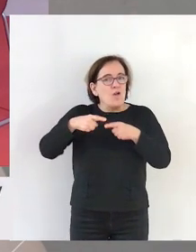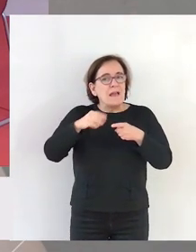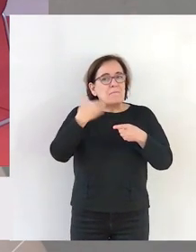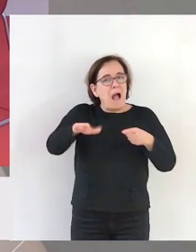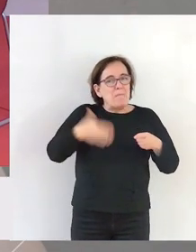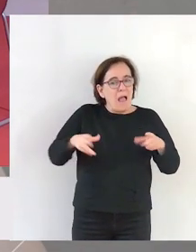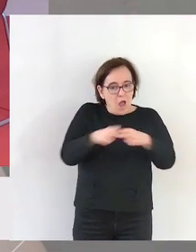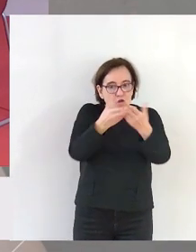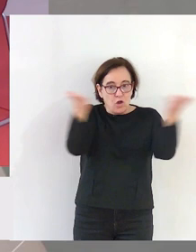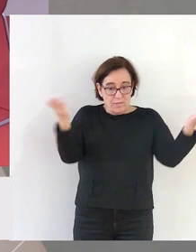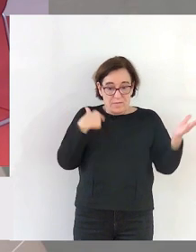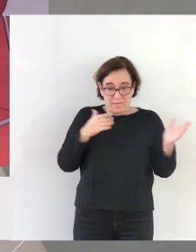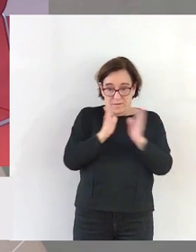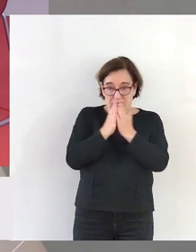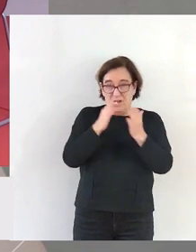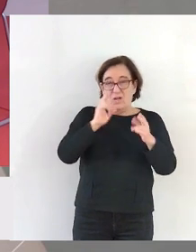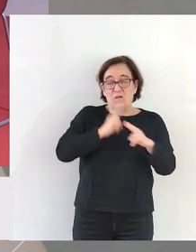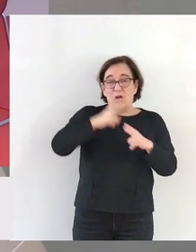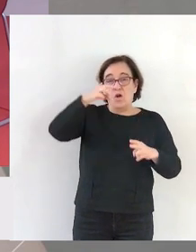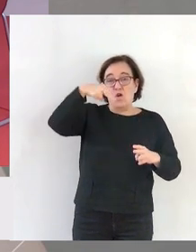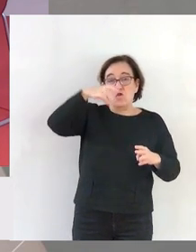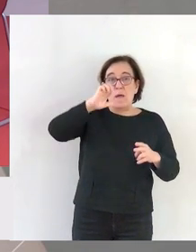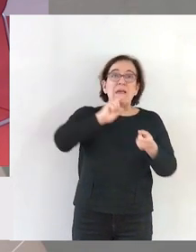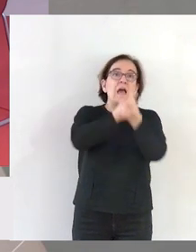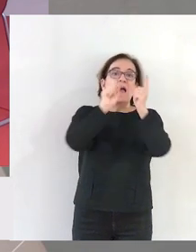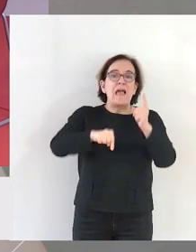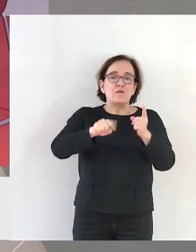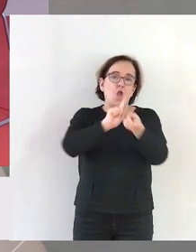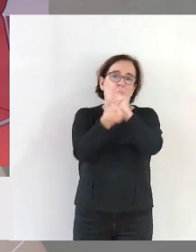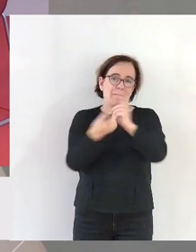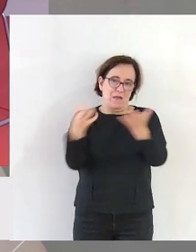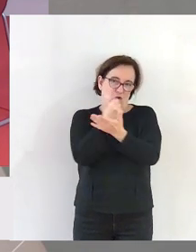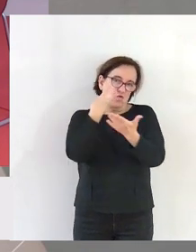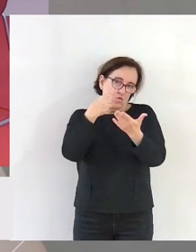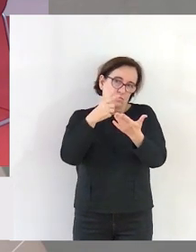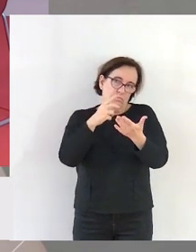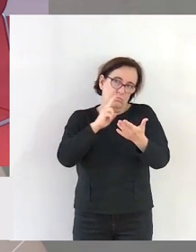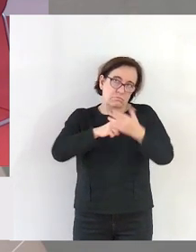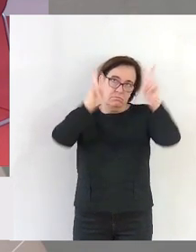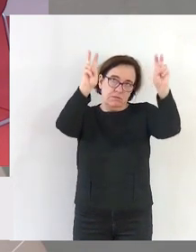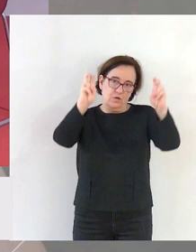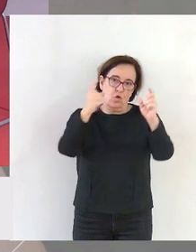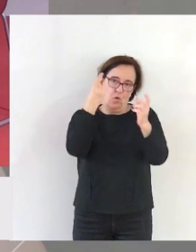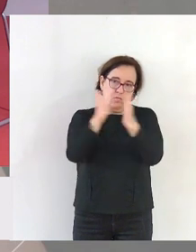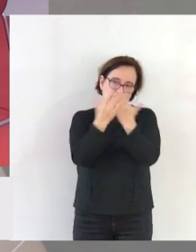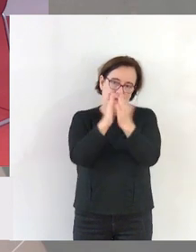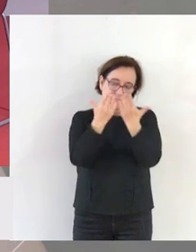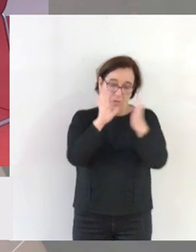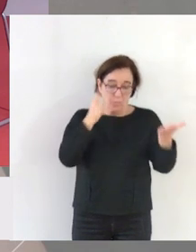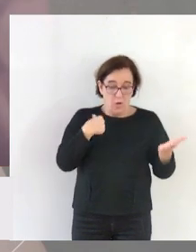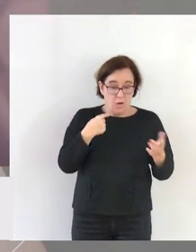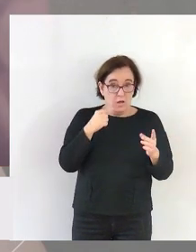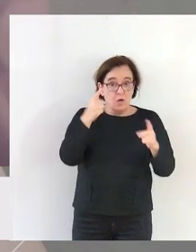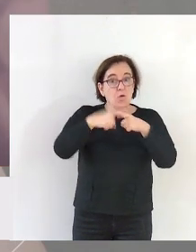eso es el título del libro de Naomi kin no esto lo cambia todo el cambio climático lo cambia todo entonces es un factor de cambio que si lo